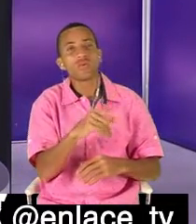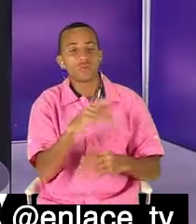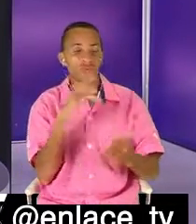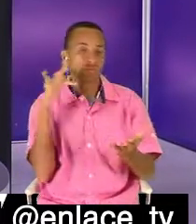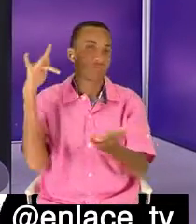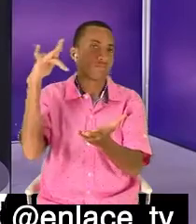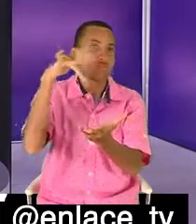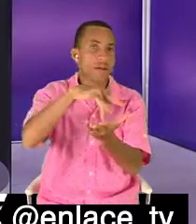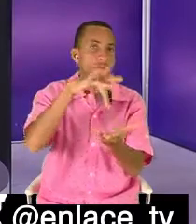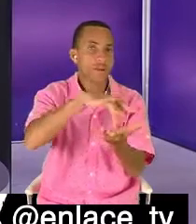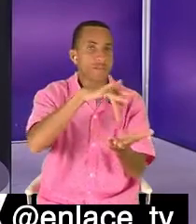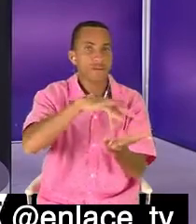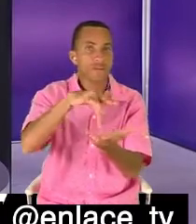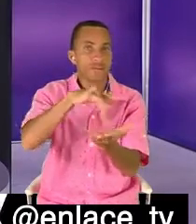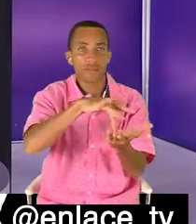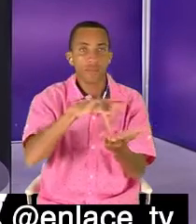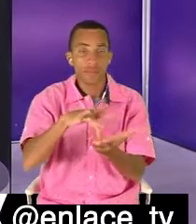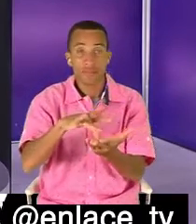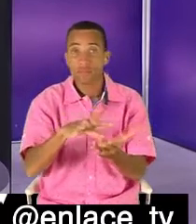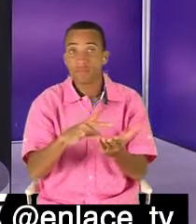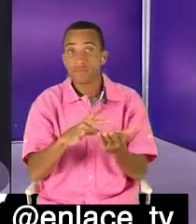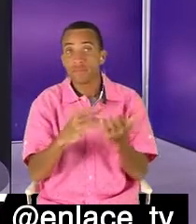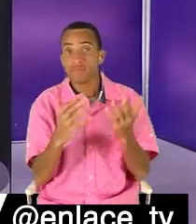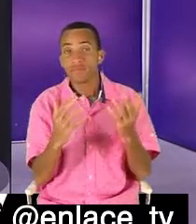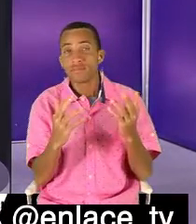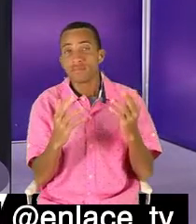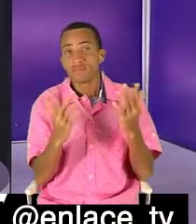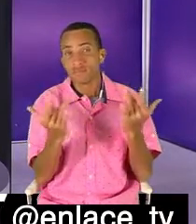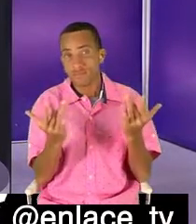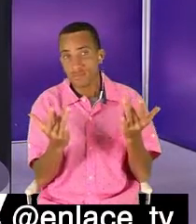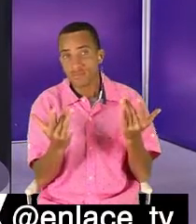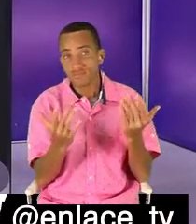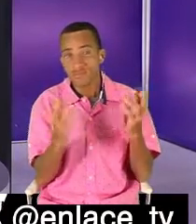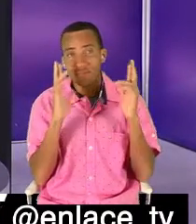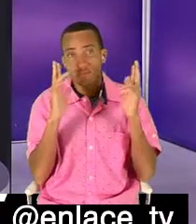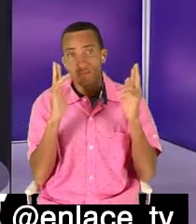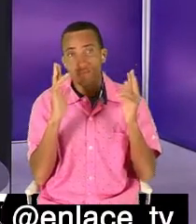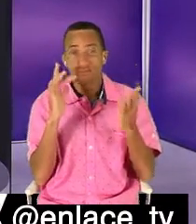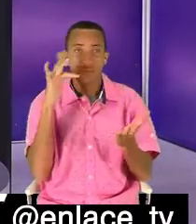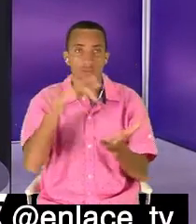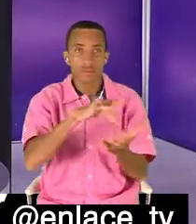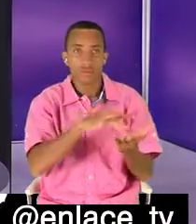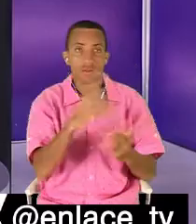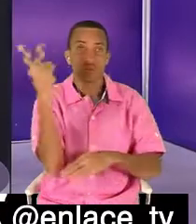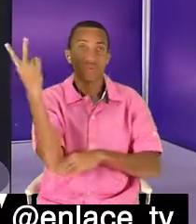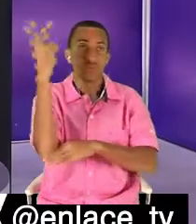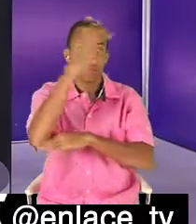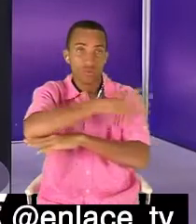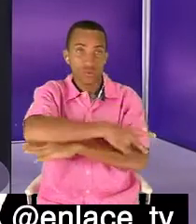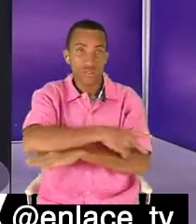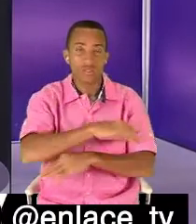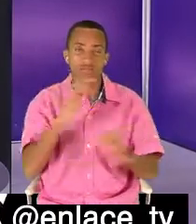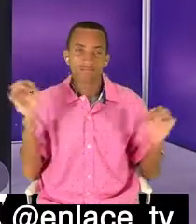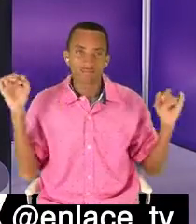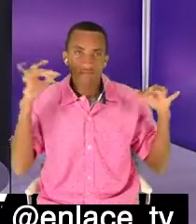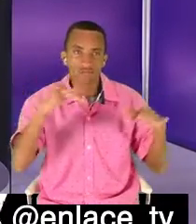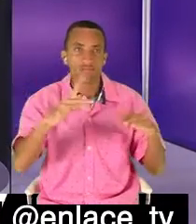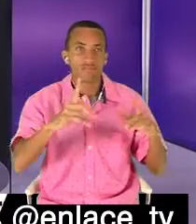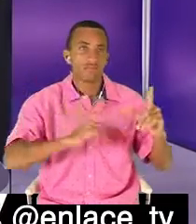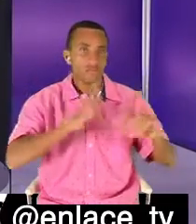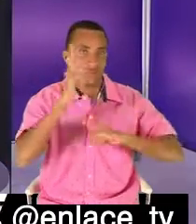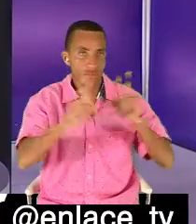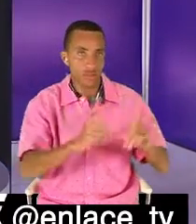participación. Se esperaba en este espacio, o se espera, porque es un espacio que se llevará a cabo por 2 días, participación activa de líderes sociales de